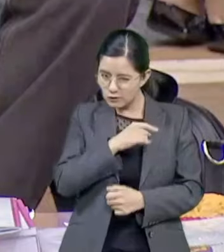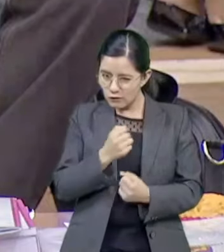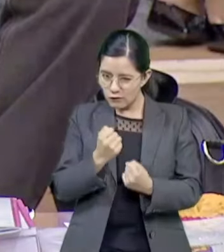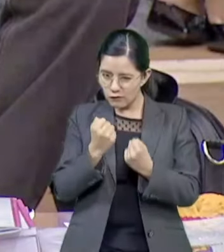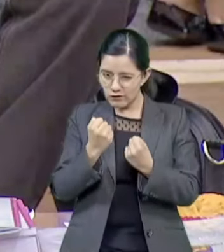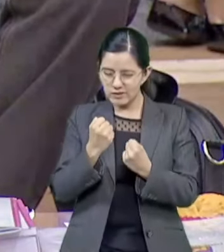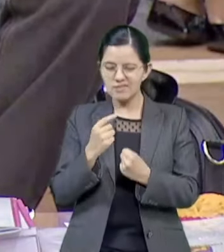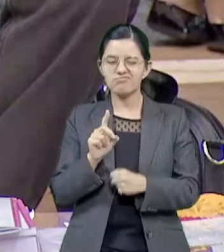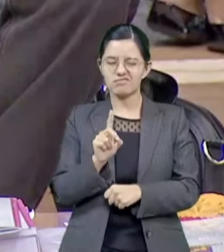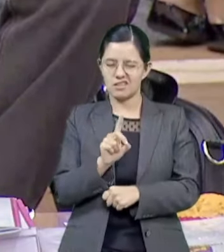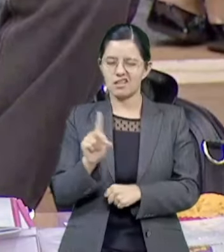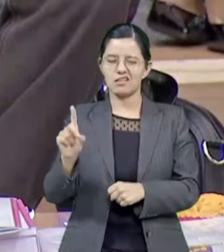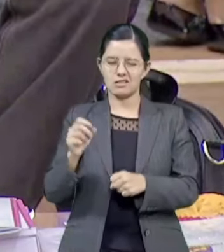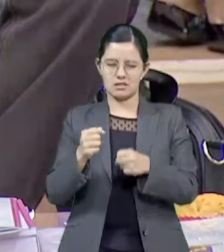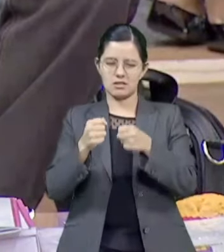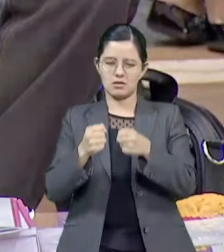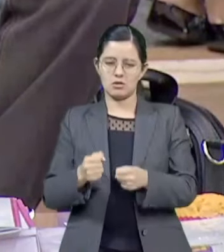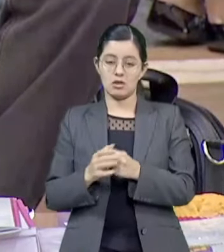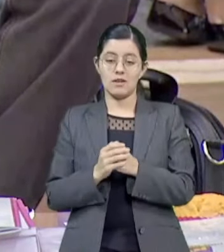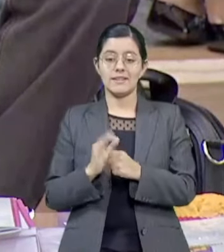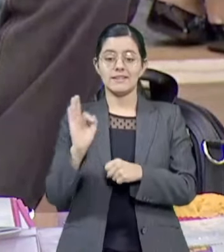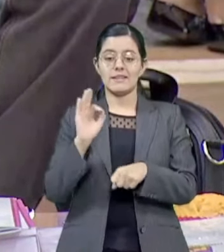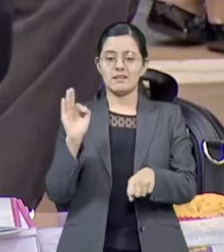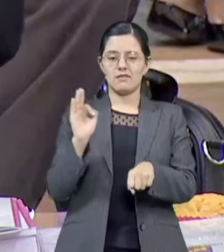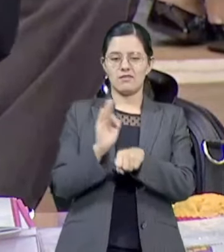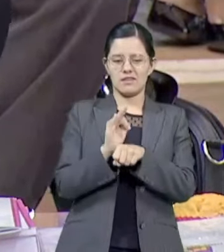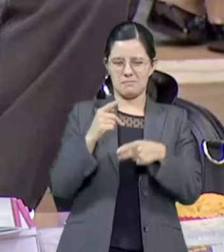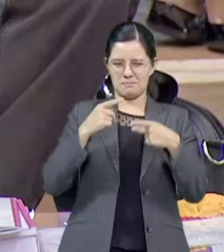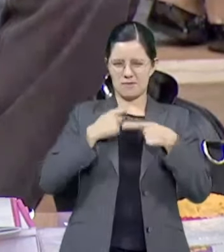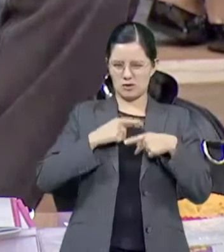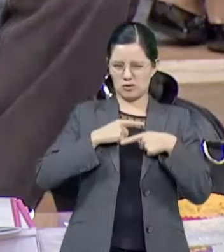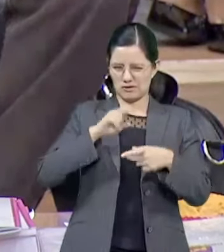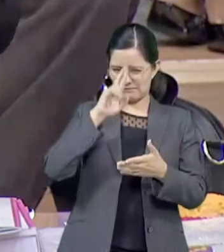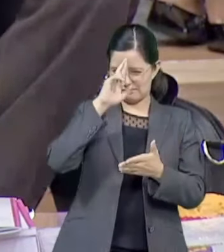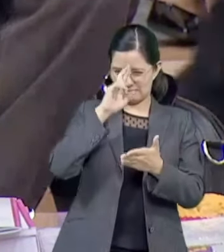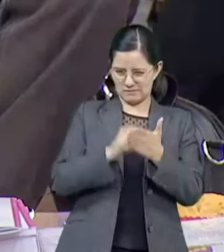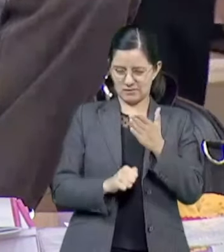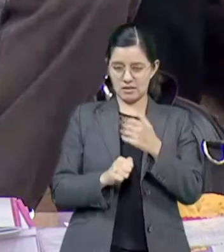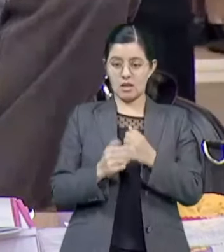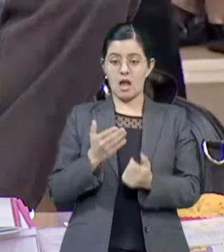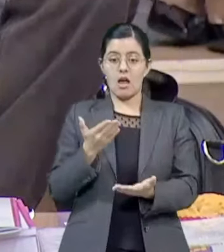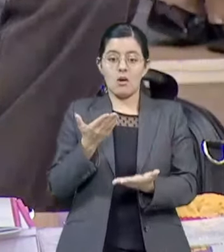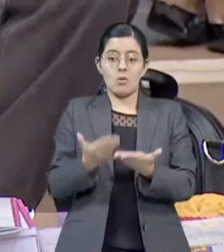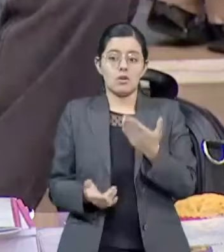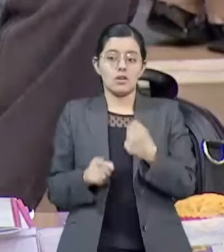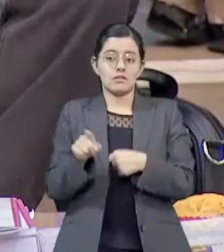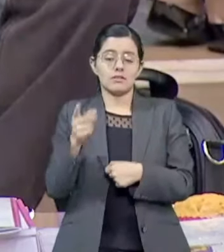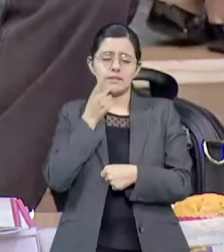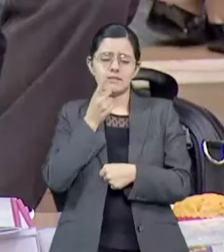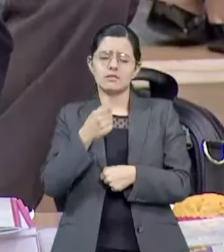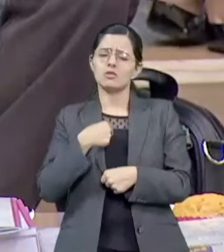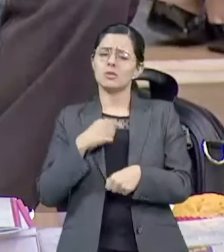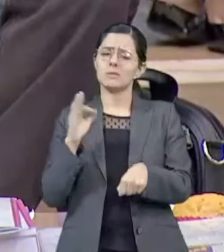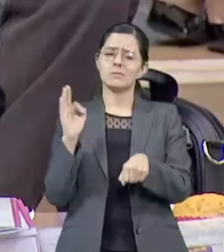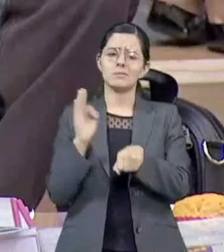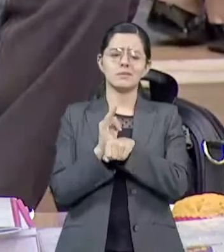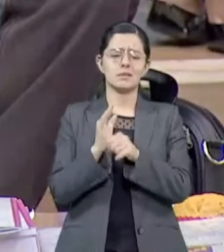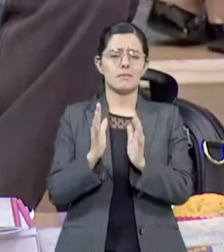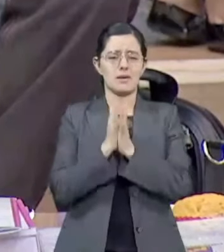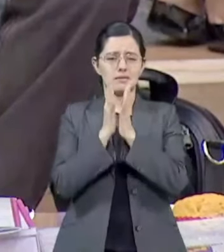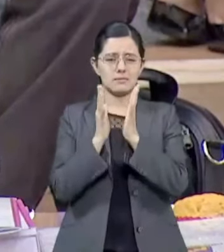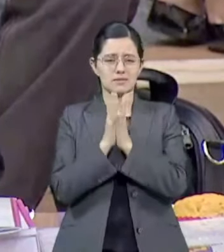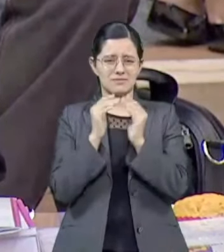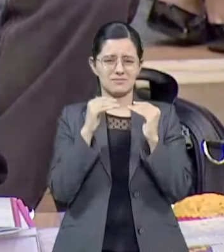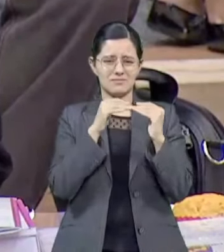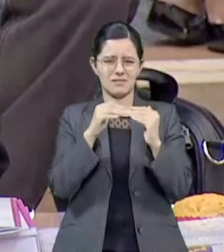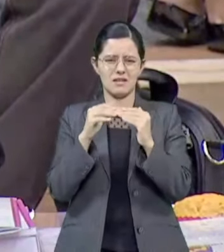se acomodan, si defienden delincuentes y ahora resulta que son mártires de la democracia. Francisco